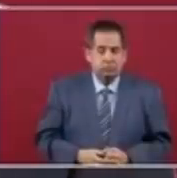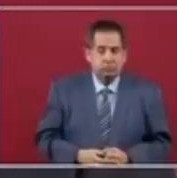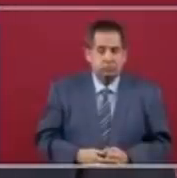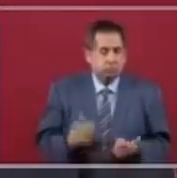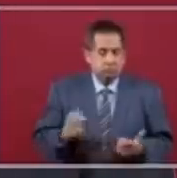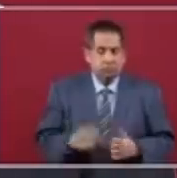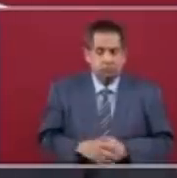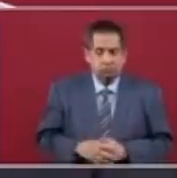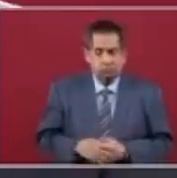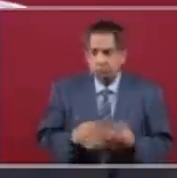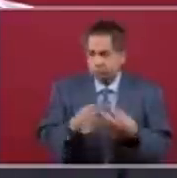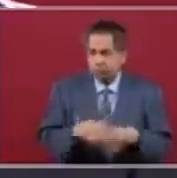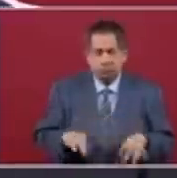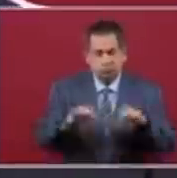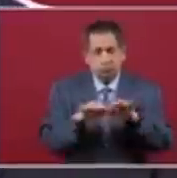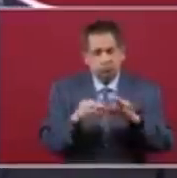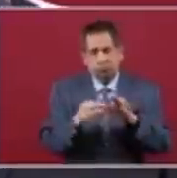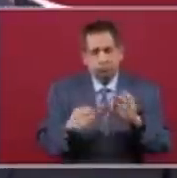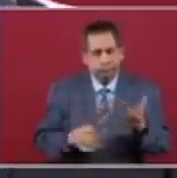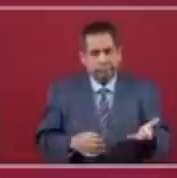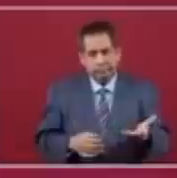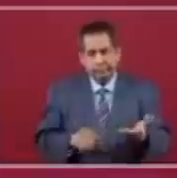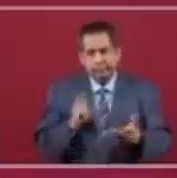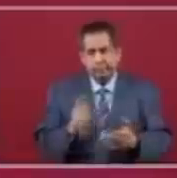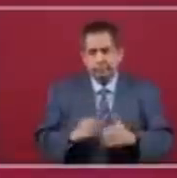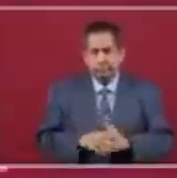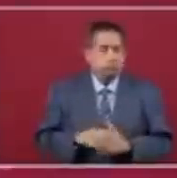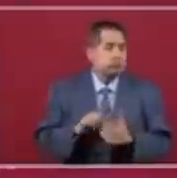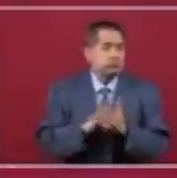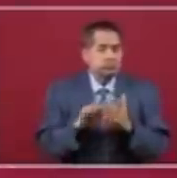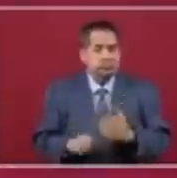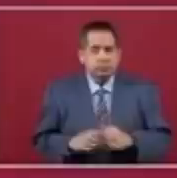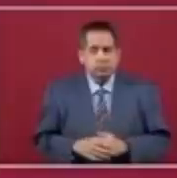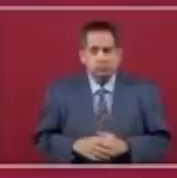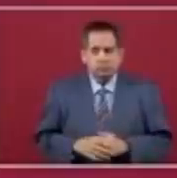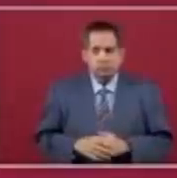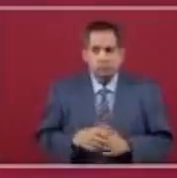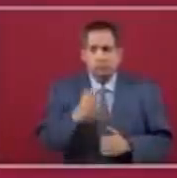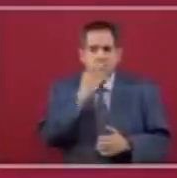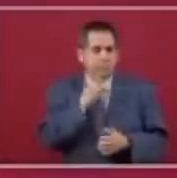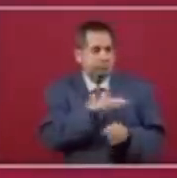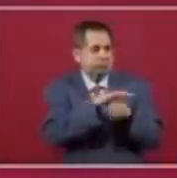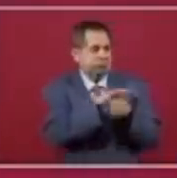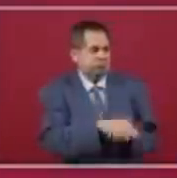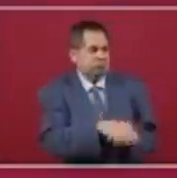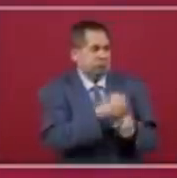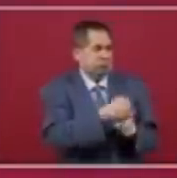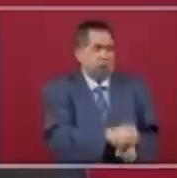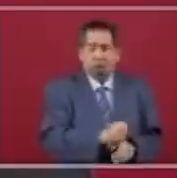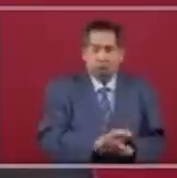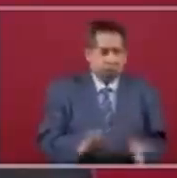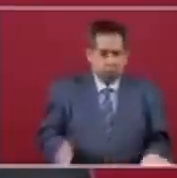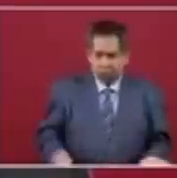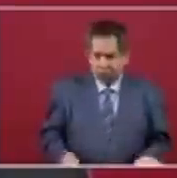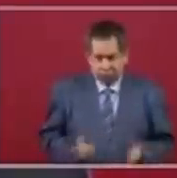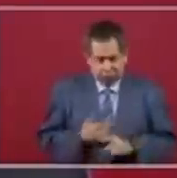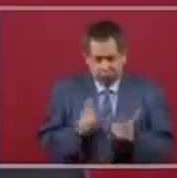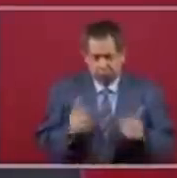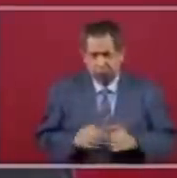Es importantísimo el que, por ejemplo, no haya represión, el que